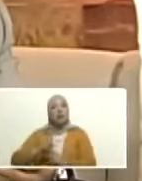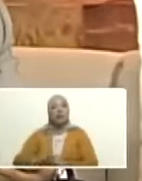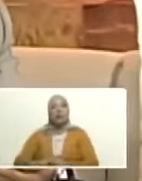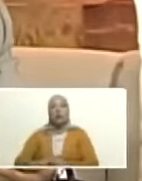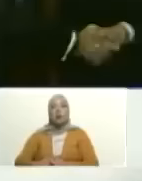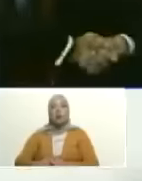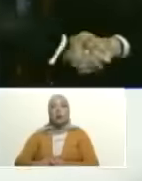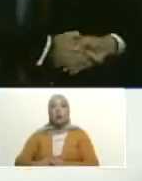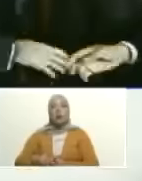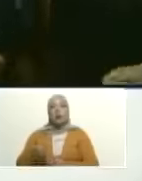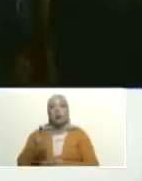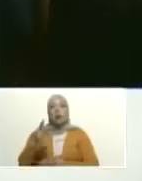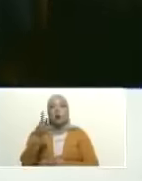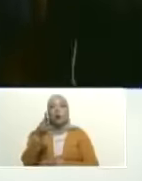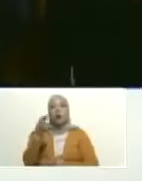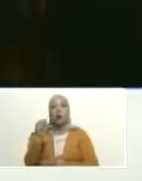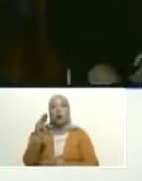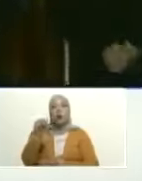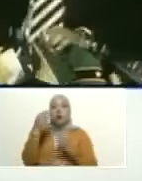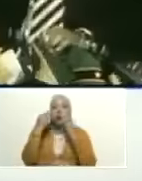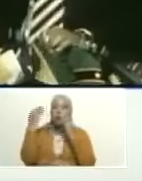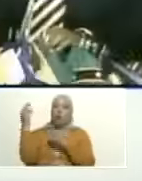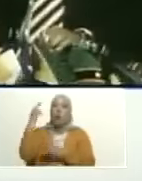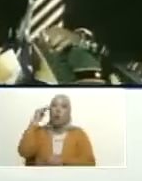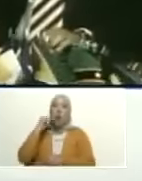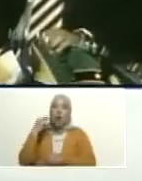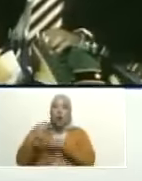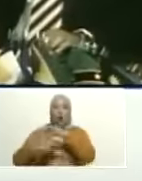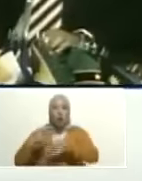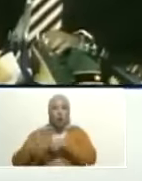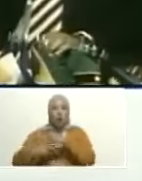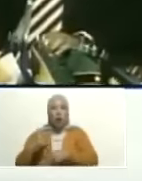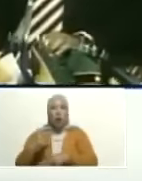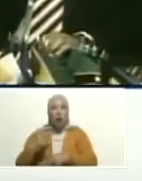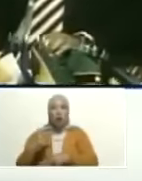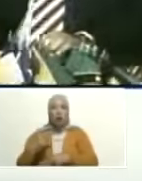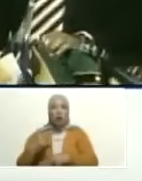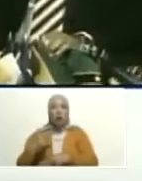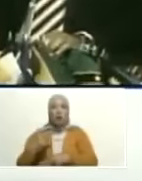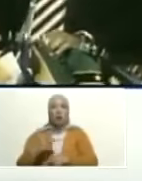Ronald Blanco La Cruz, capitán bolivariano, revolucionario.